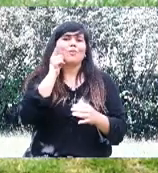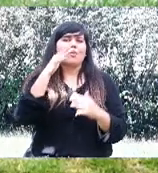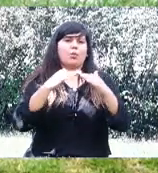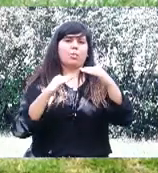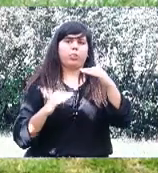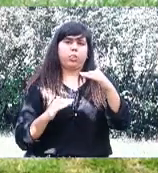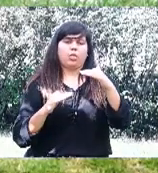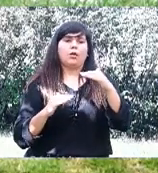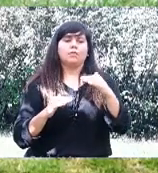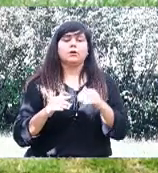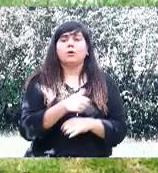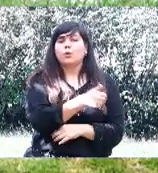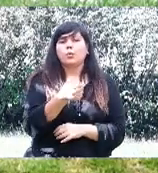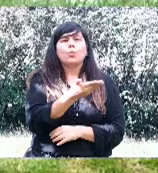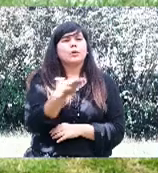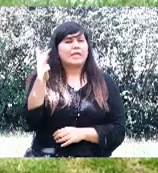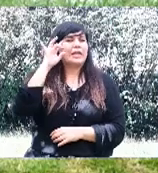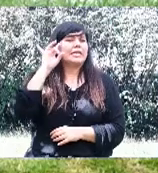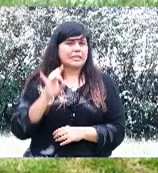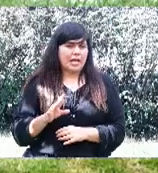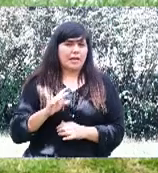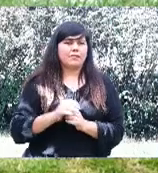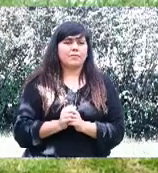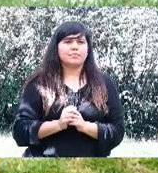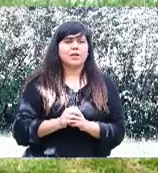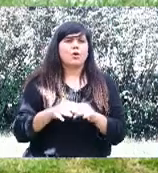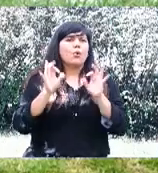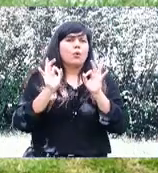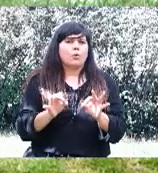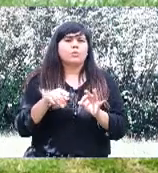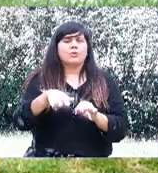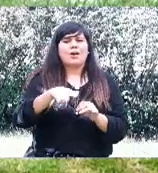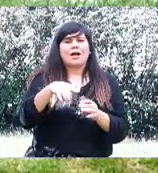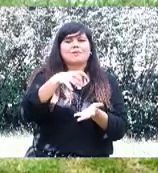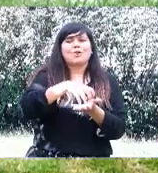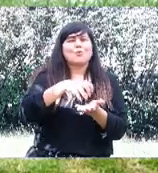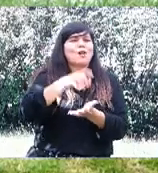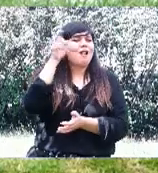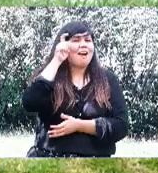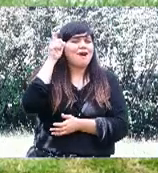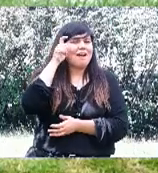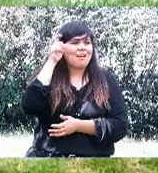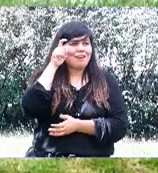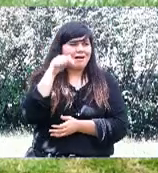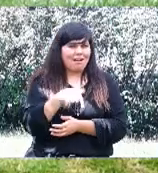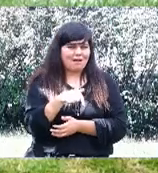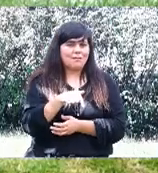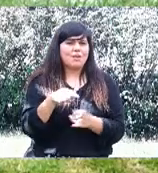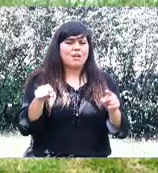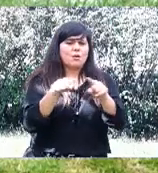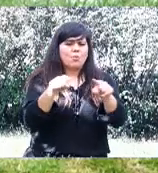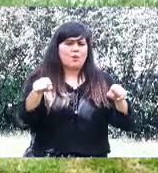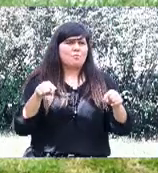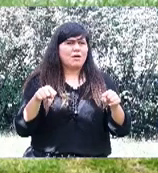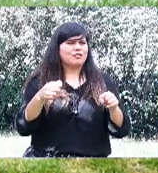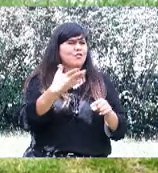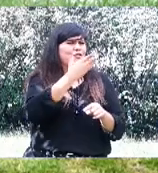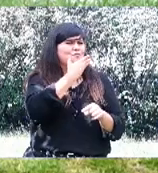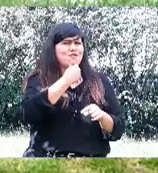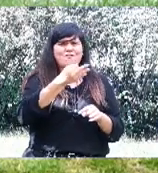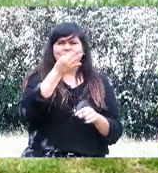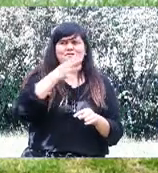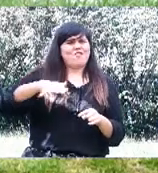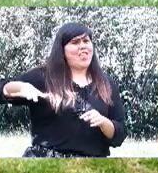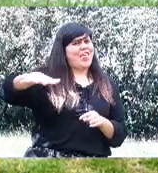ya Y eso yo creo que todo el mundo sabe estamos acá No es cierto en el sector de la granja donde estamos acá en un espacio super verde pero